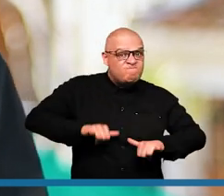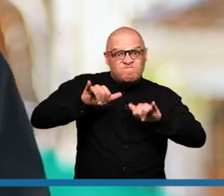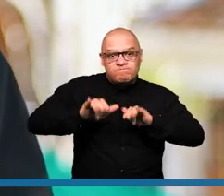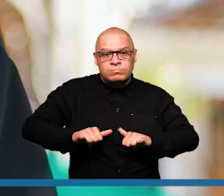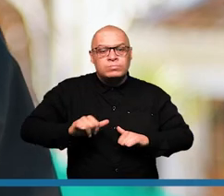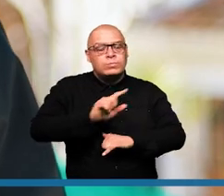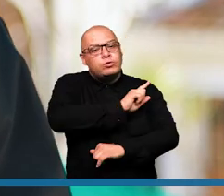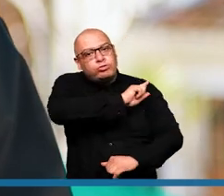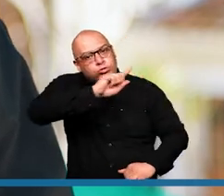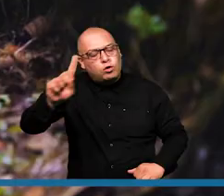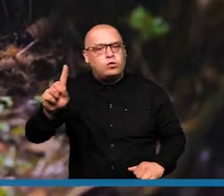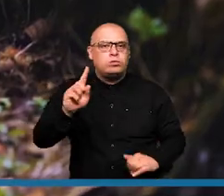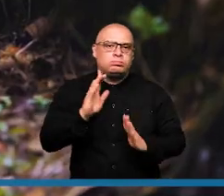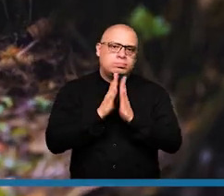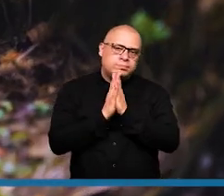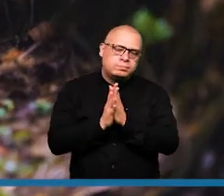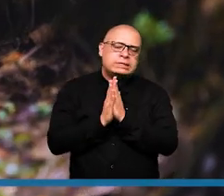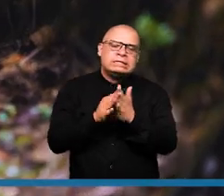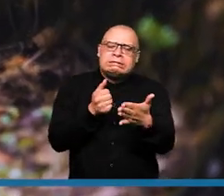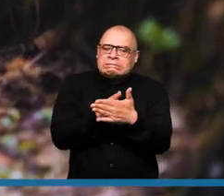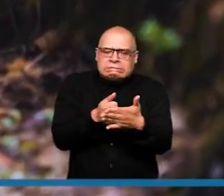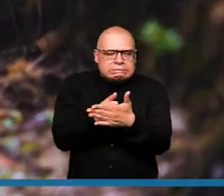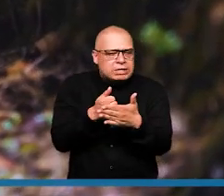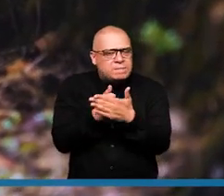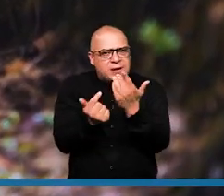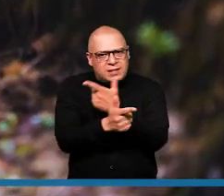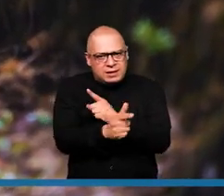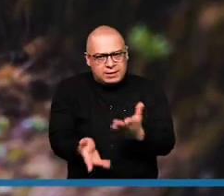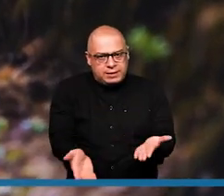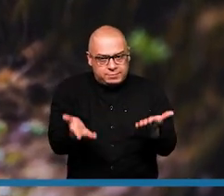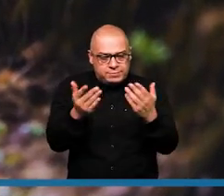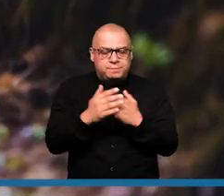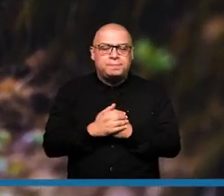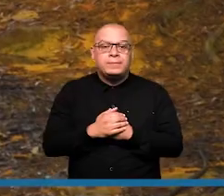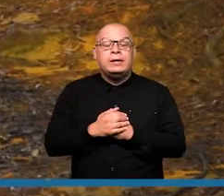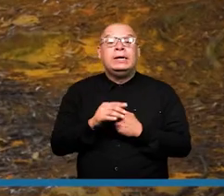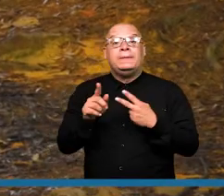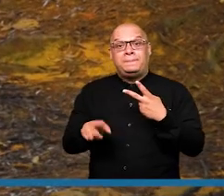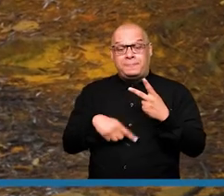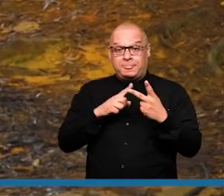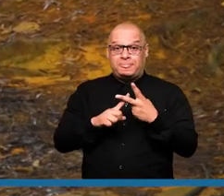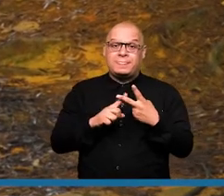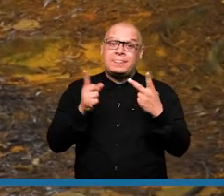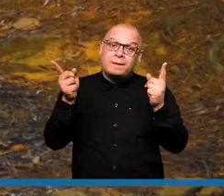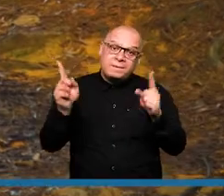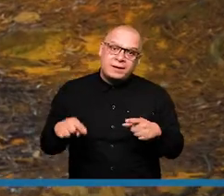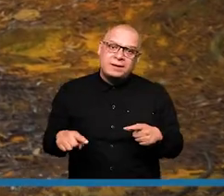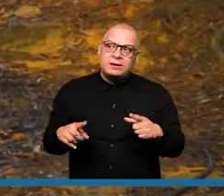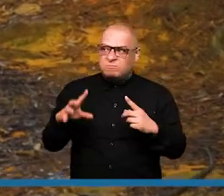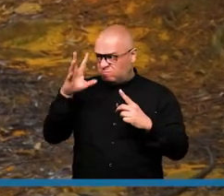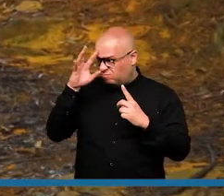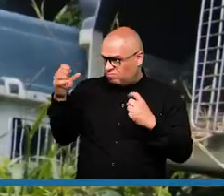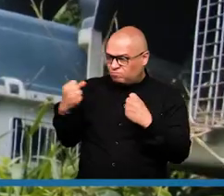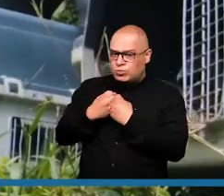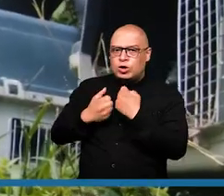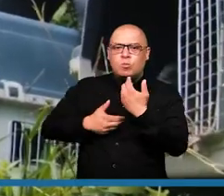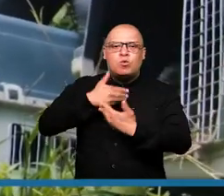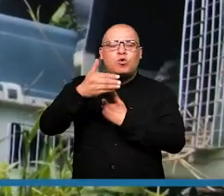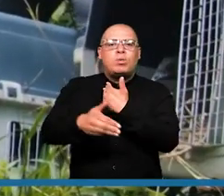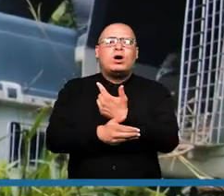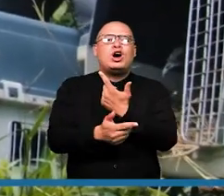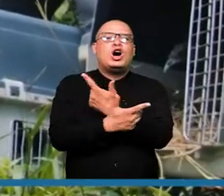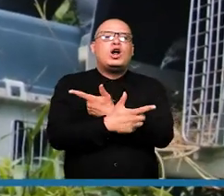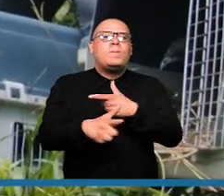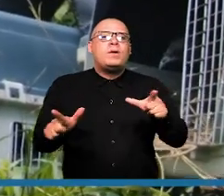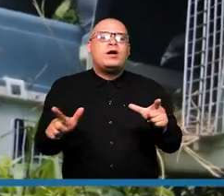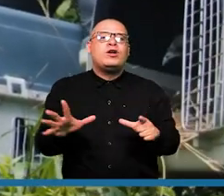de cautiverio y a condiciones de maltrato. Pero también estamos, por ejemplo, haciendo una sinergia para los procesos de liberaciones de